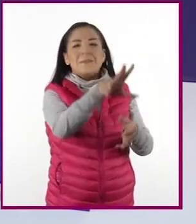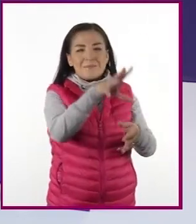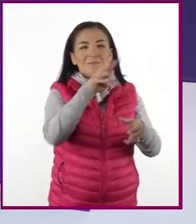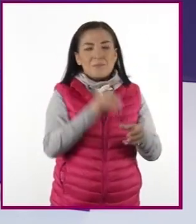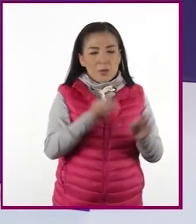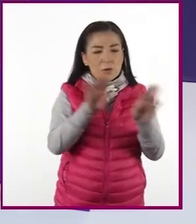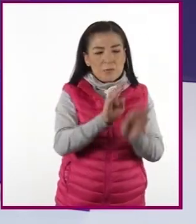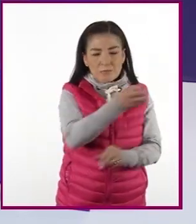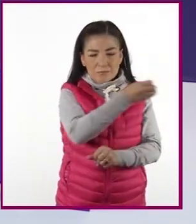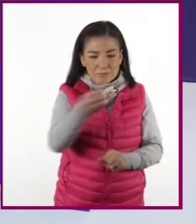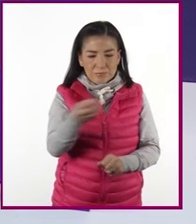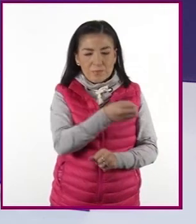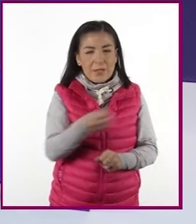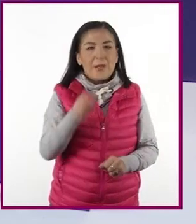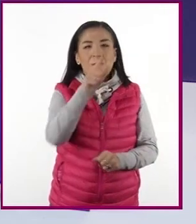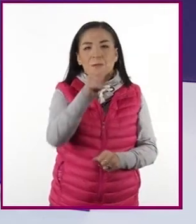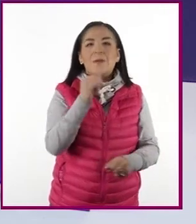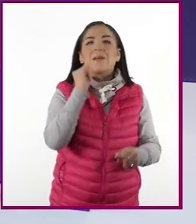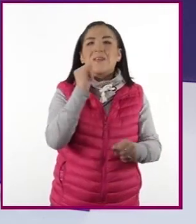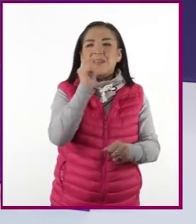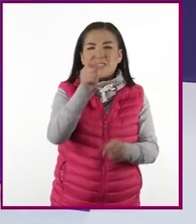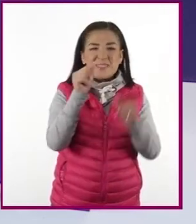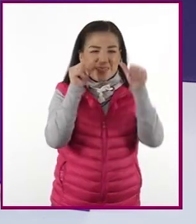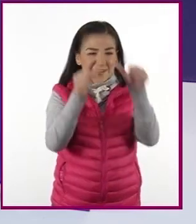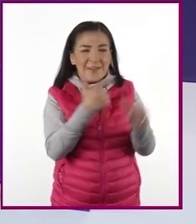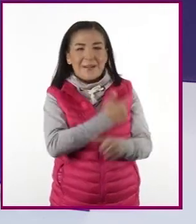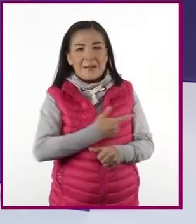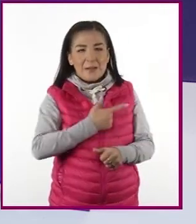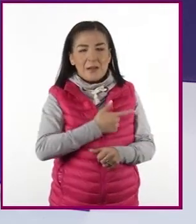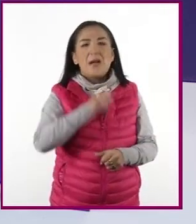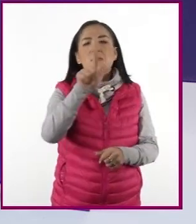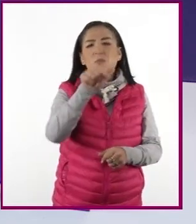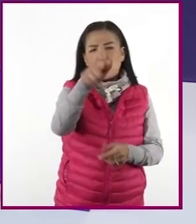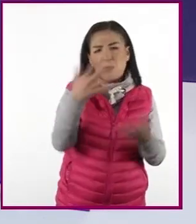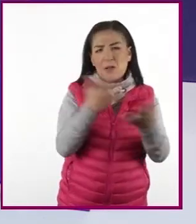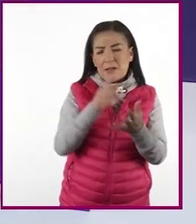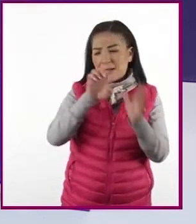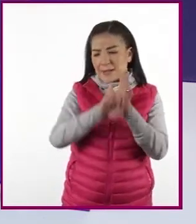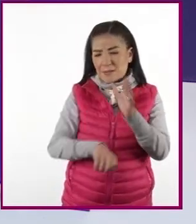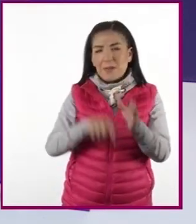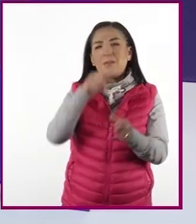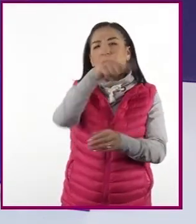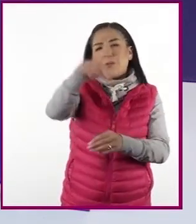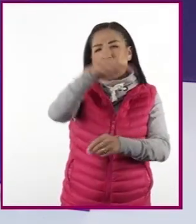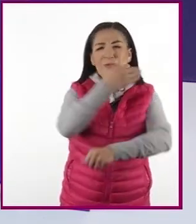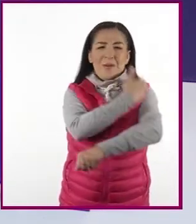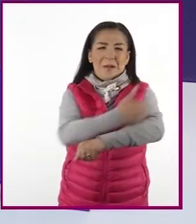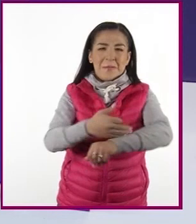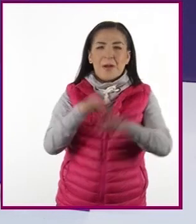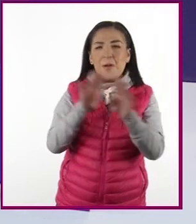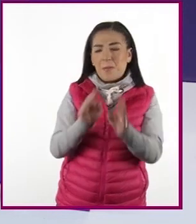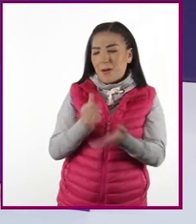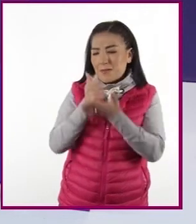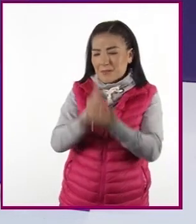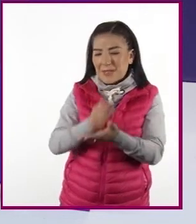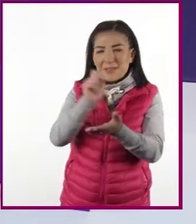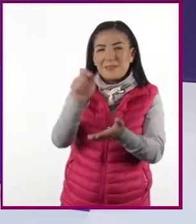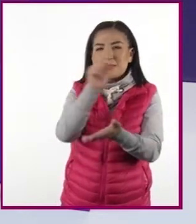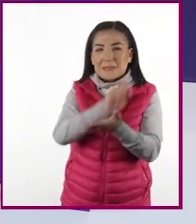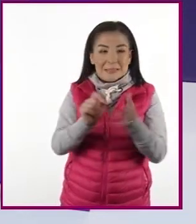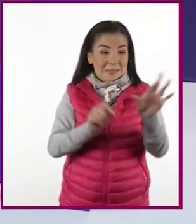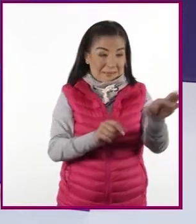Y preparen una tertulia literaria con su familia. Lean algunos de los prólogos